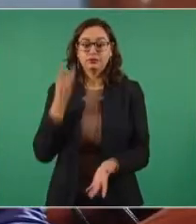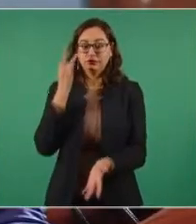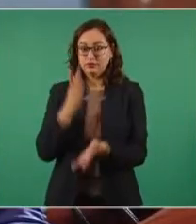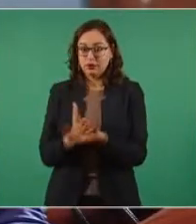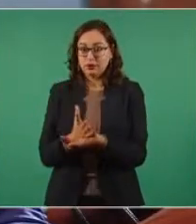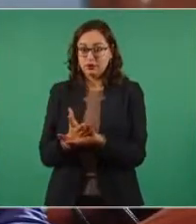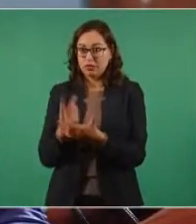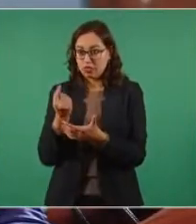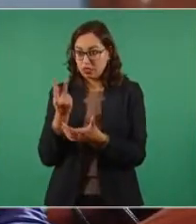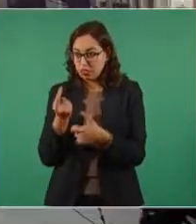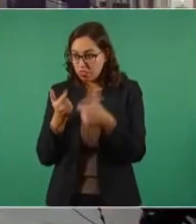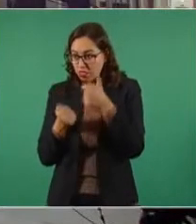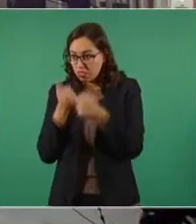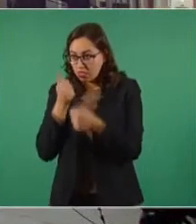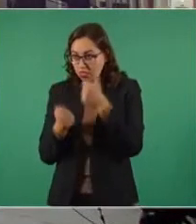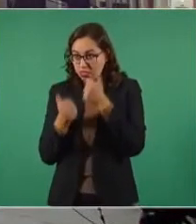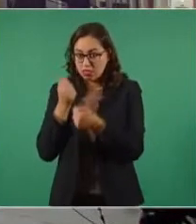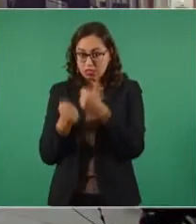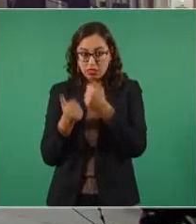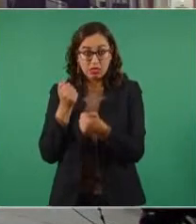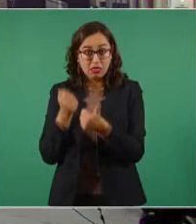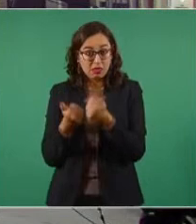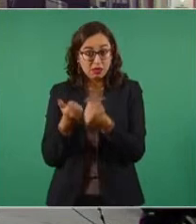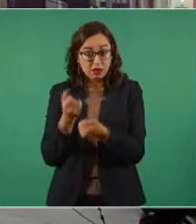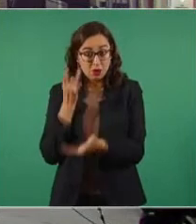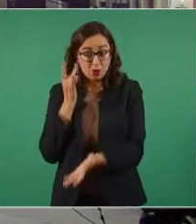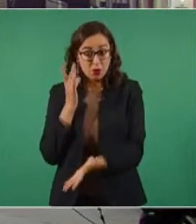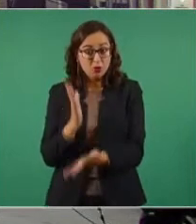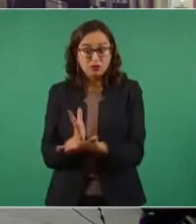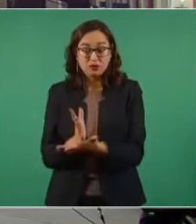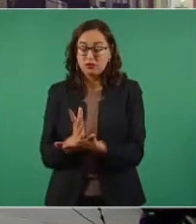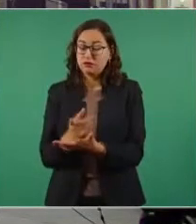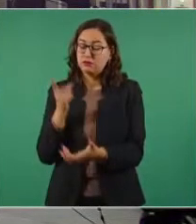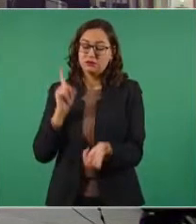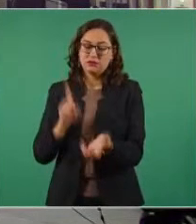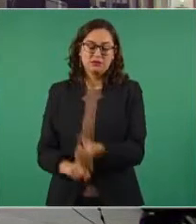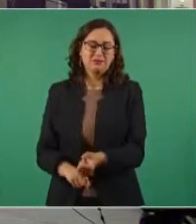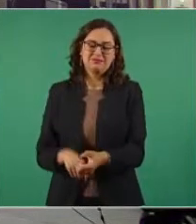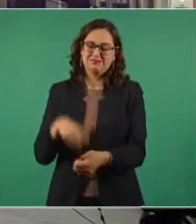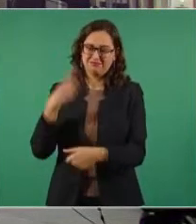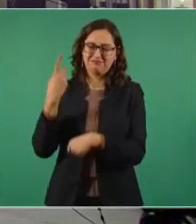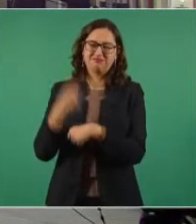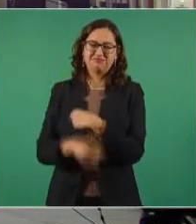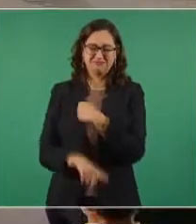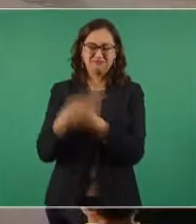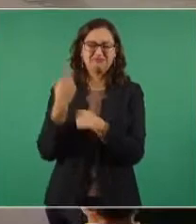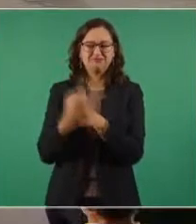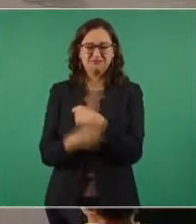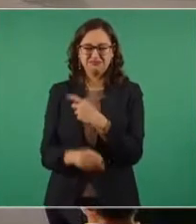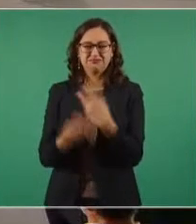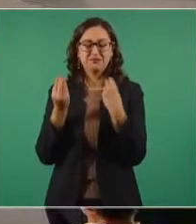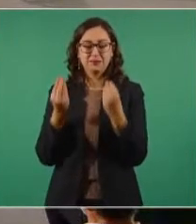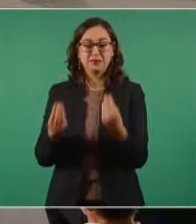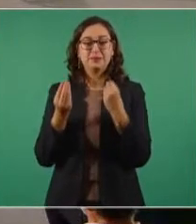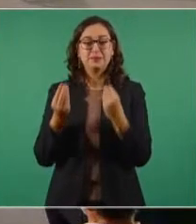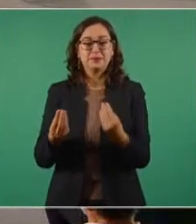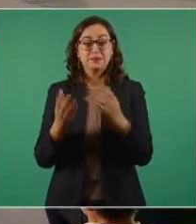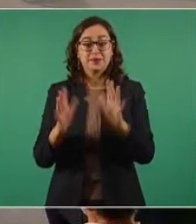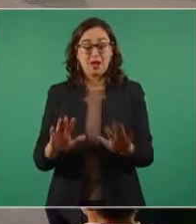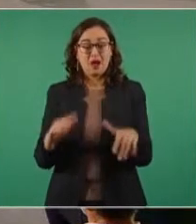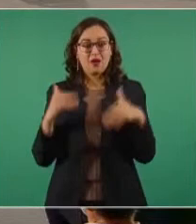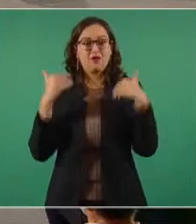a toda la información tóxica que tanto daña la escuela